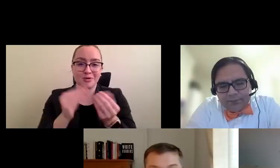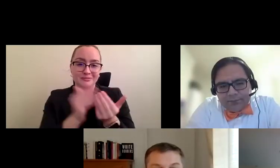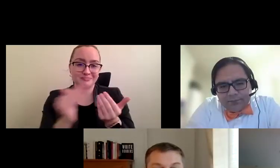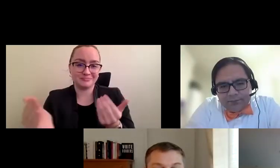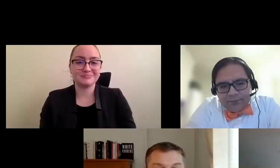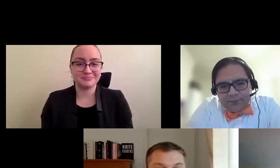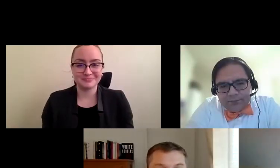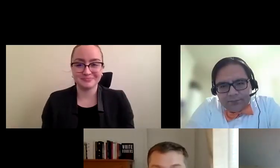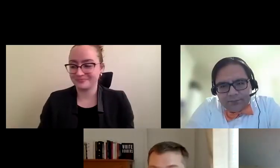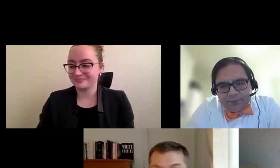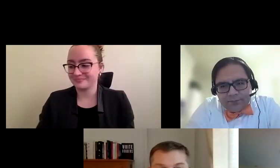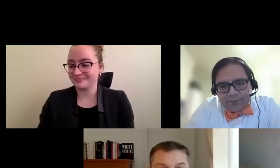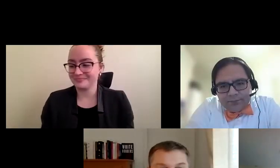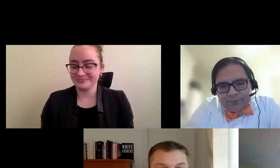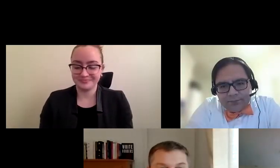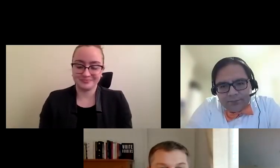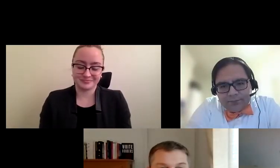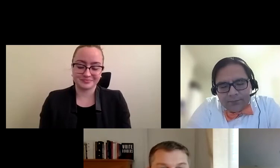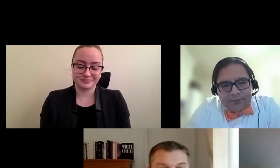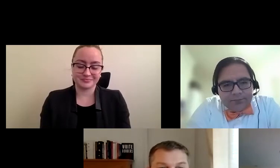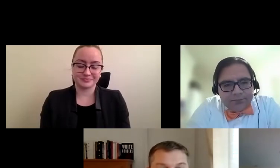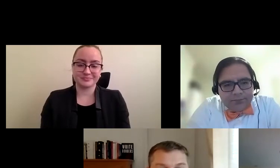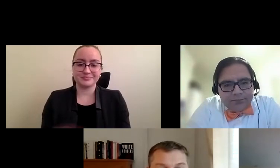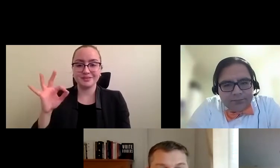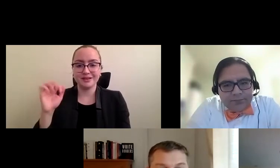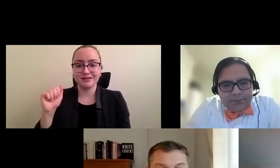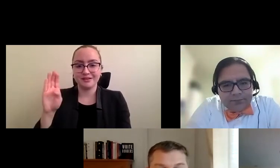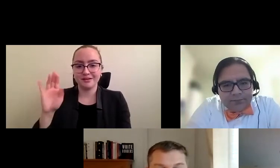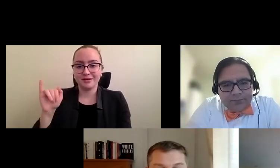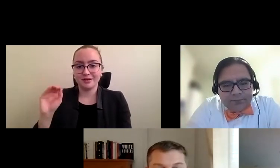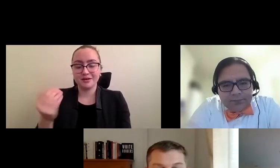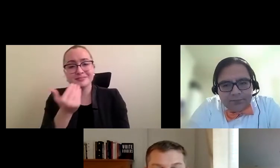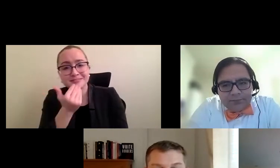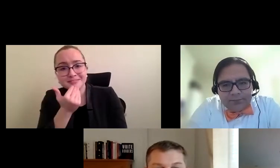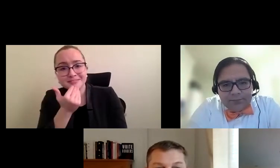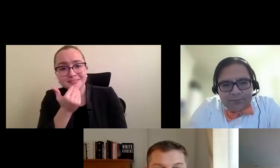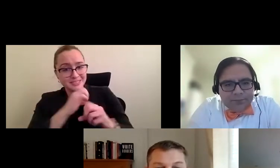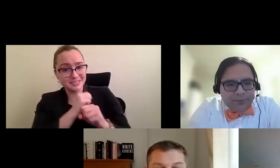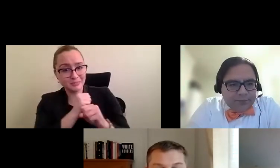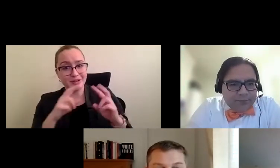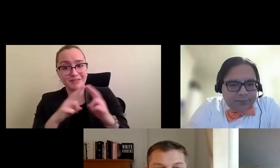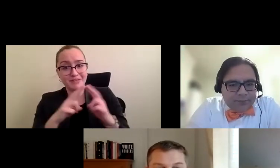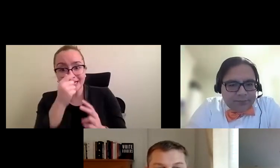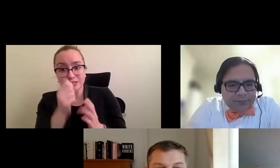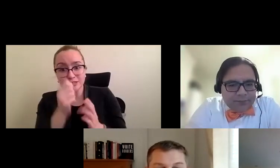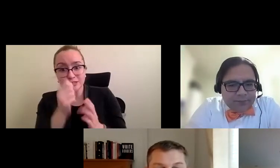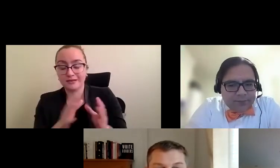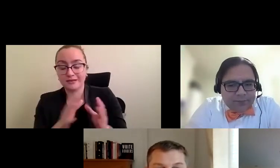tiene más sentido común. Y muchísimas gracias por tenerme. Muchísimas gracias por este resumen.